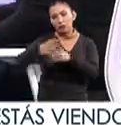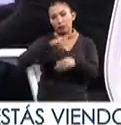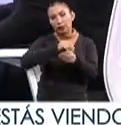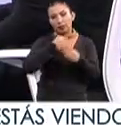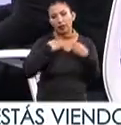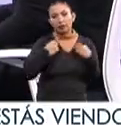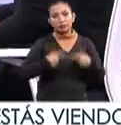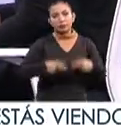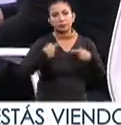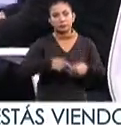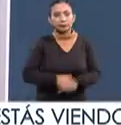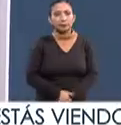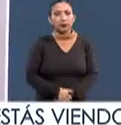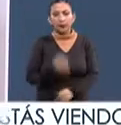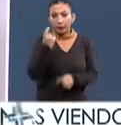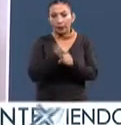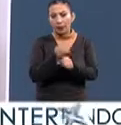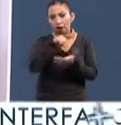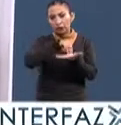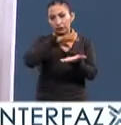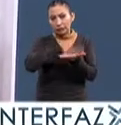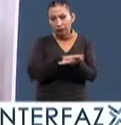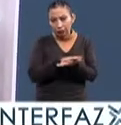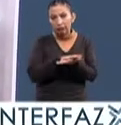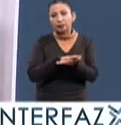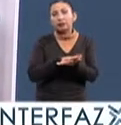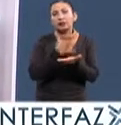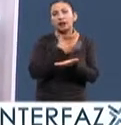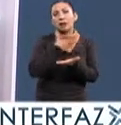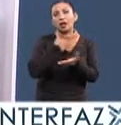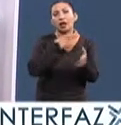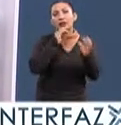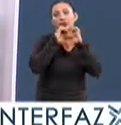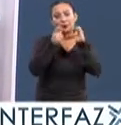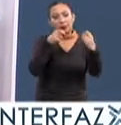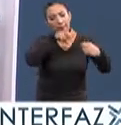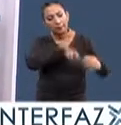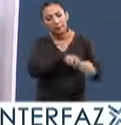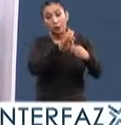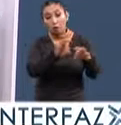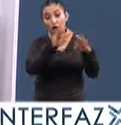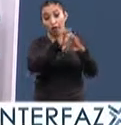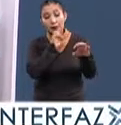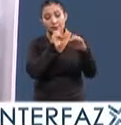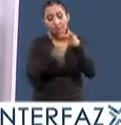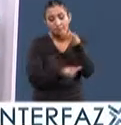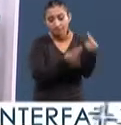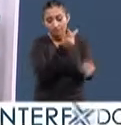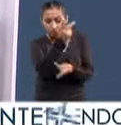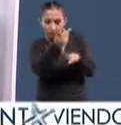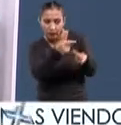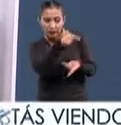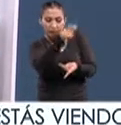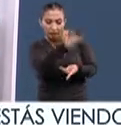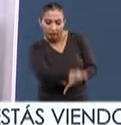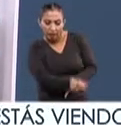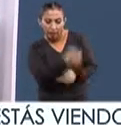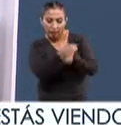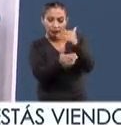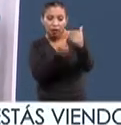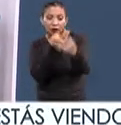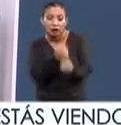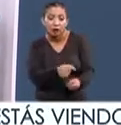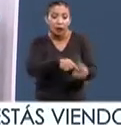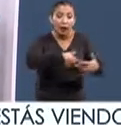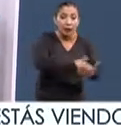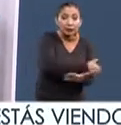Individuo. Pues lo primero es hacer una cita en donde tenemos una entrevista. La entrevista es muy importante porque nos habla del desarrollo del niño